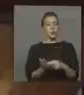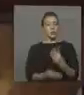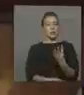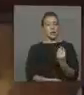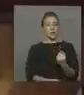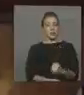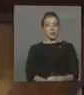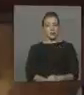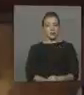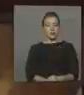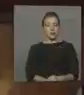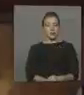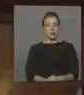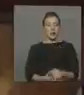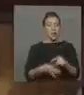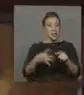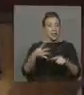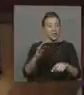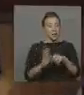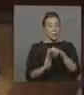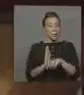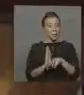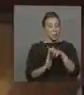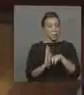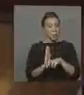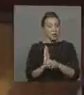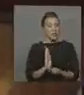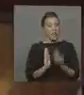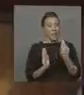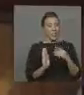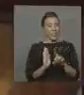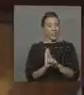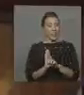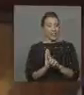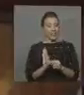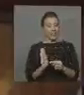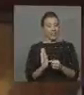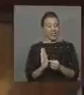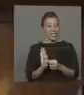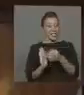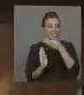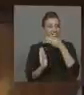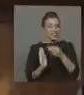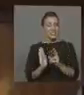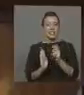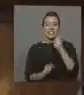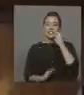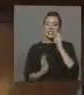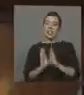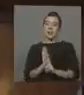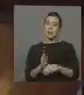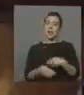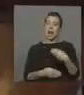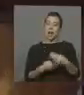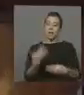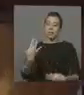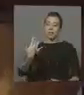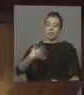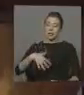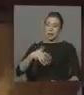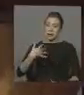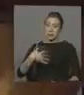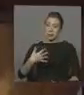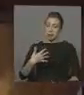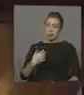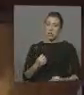2014. Cada uno de los proyectos y análisis prelegislativos que el mensaje enuncia representa un avance importante, al